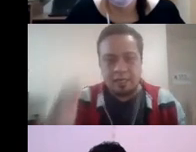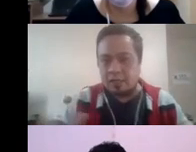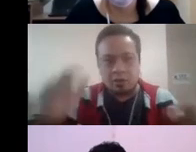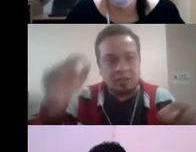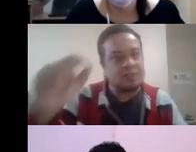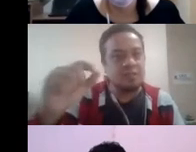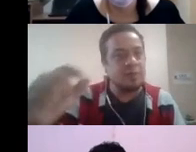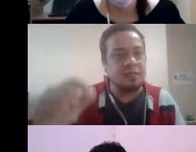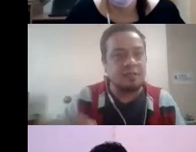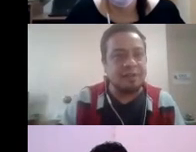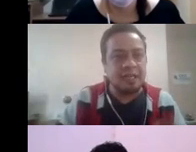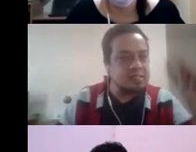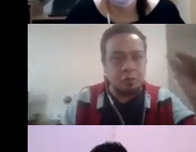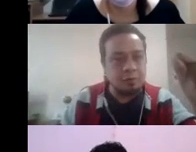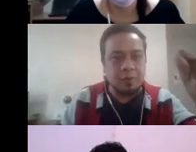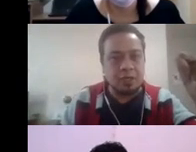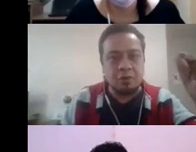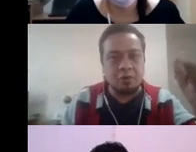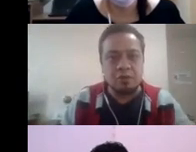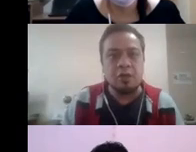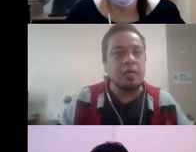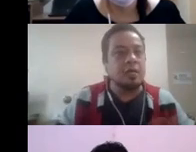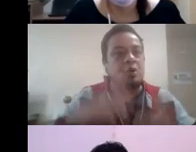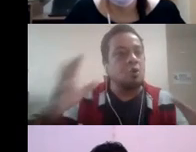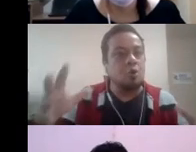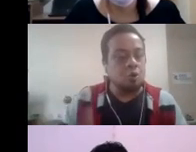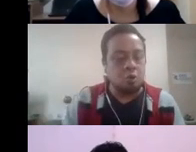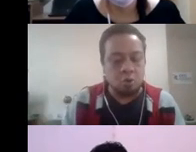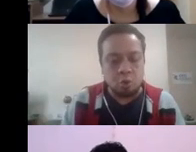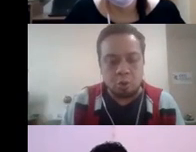pueden ir leyendo y fácilmente identificarse con un pequeño iconito.